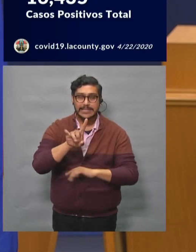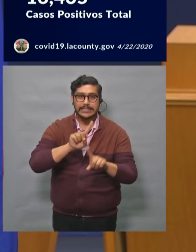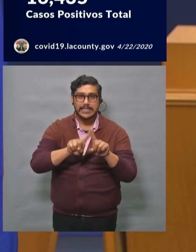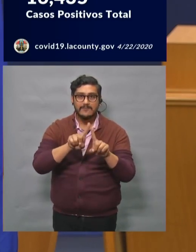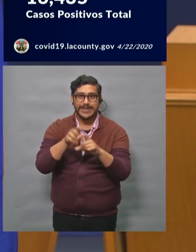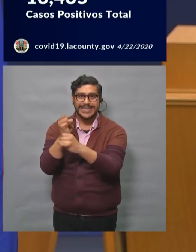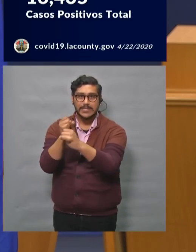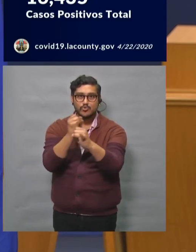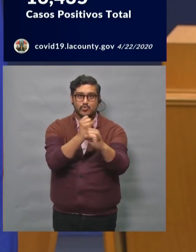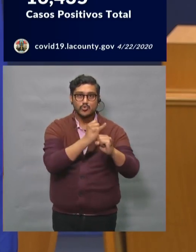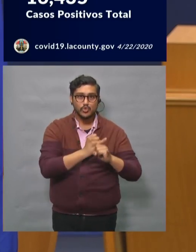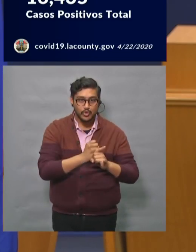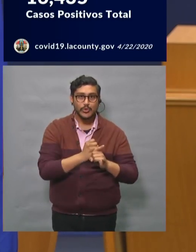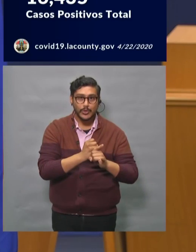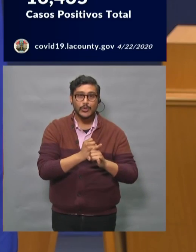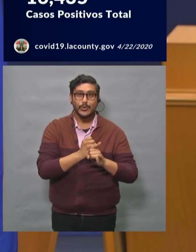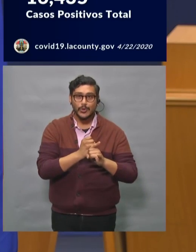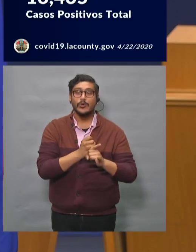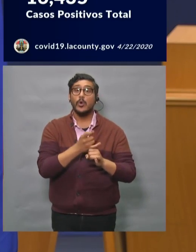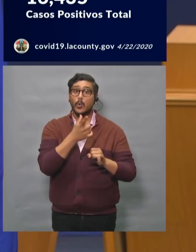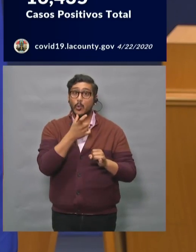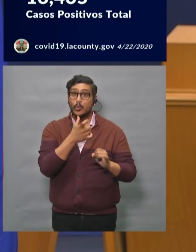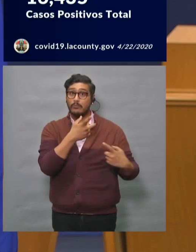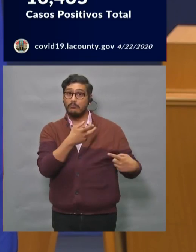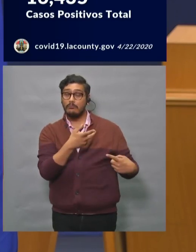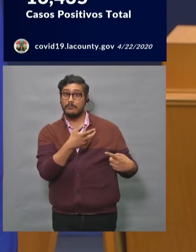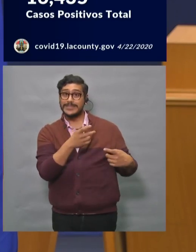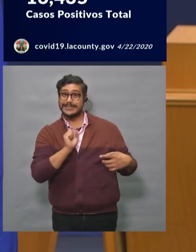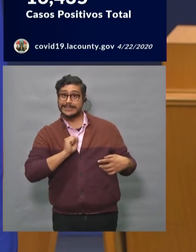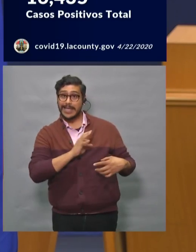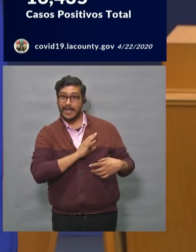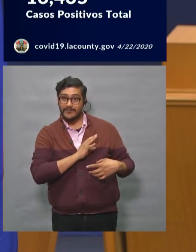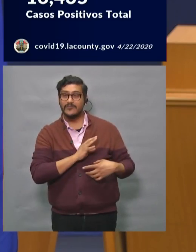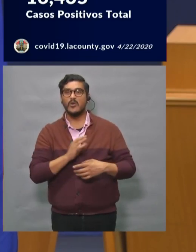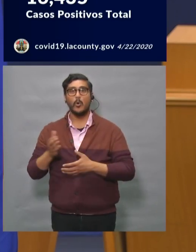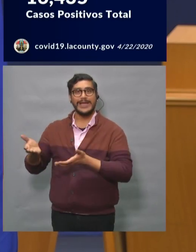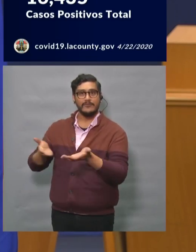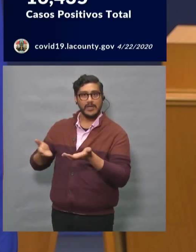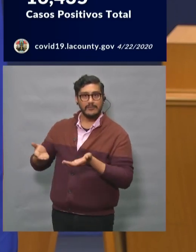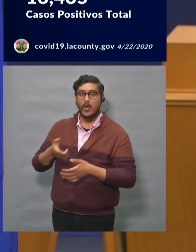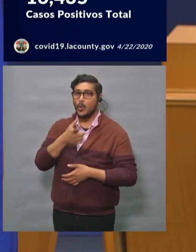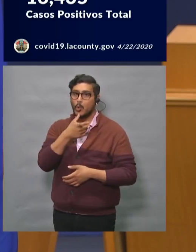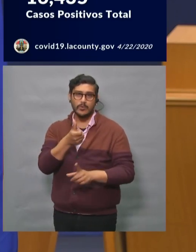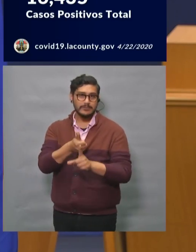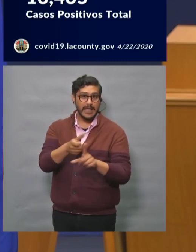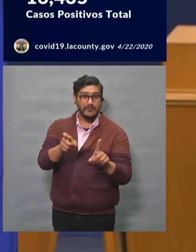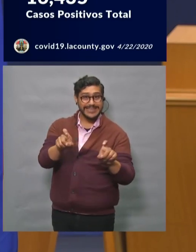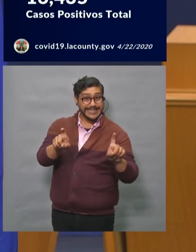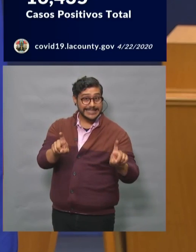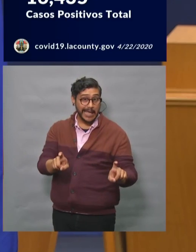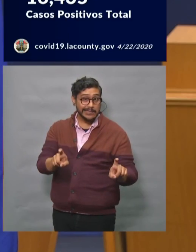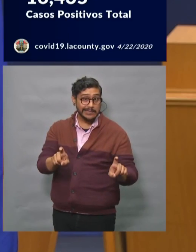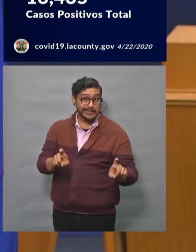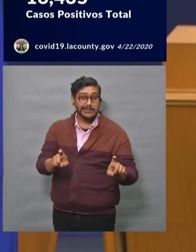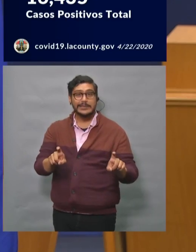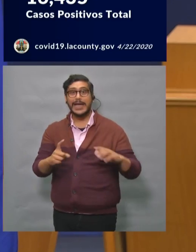diferentes identificando personal e invitados que necesitan pruebas, aislamiento y